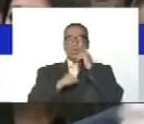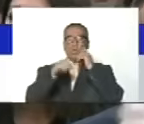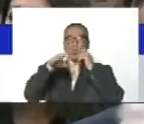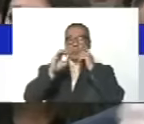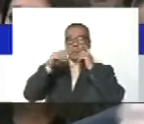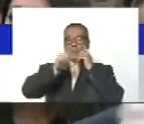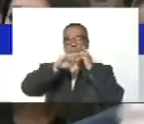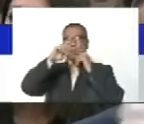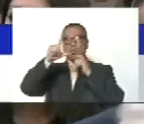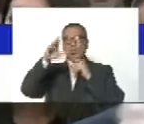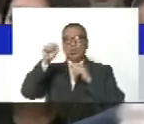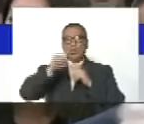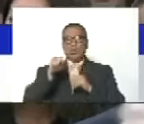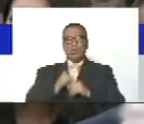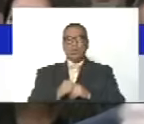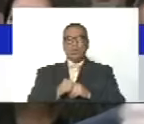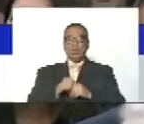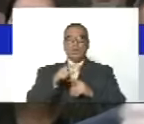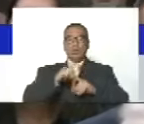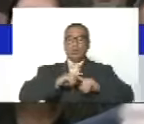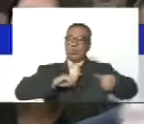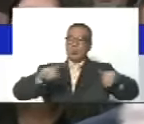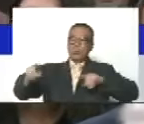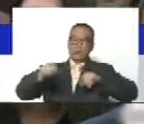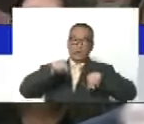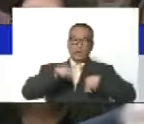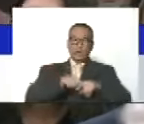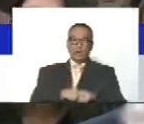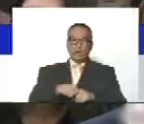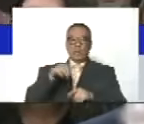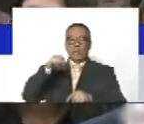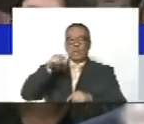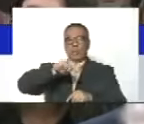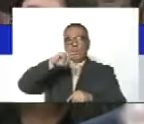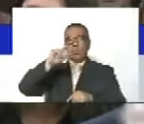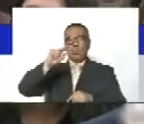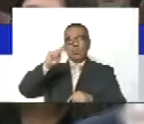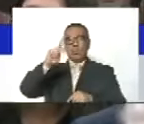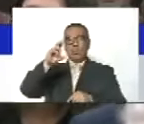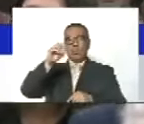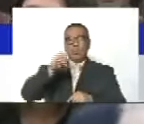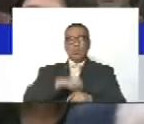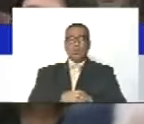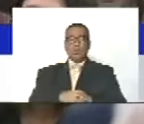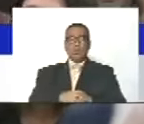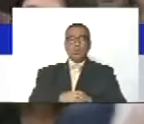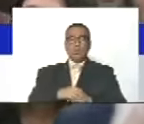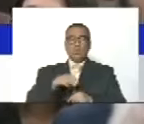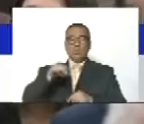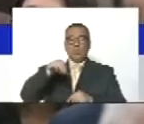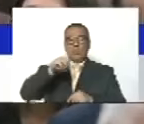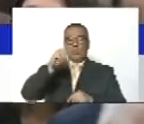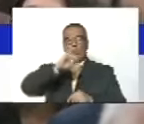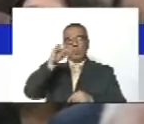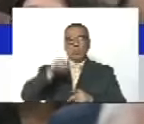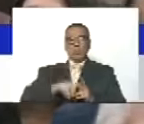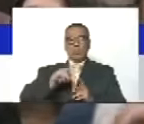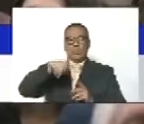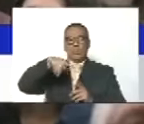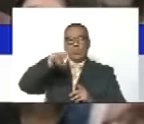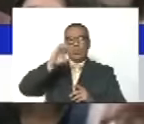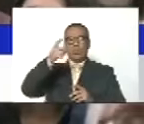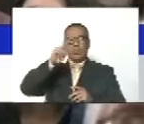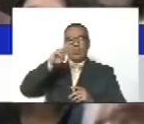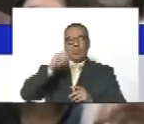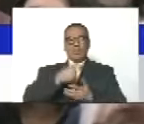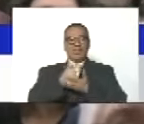Carlos Carrero, bajo la dirección de Armando Gota y el mozo Pedro Lander como asistente